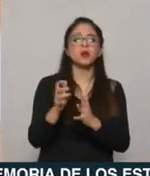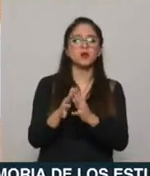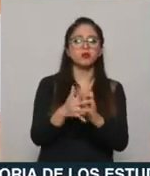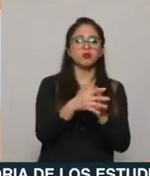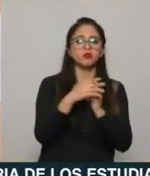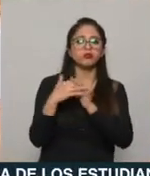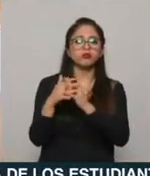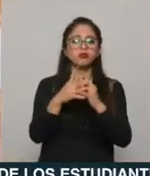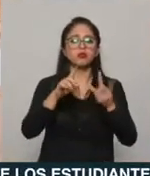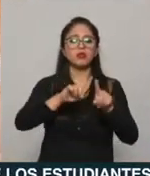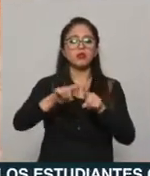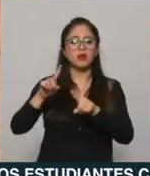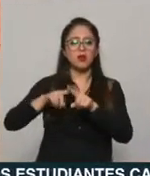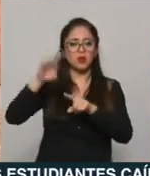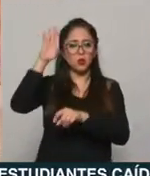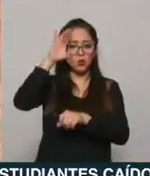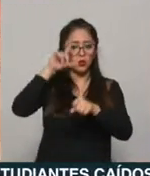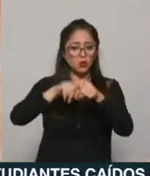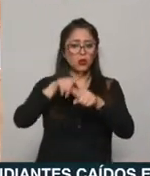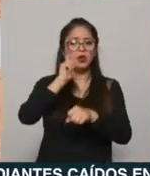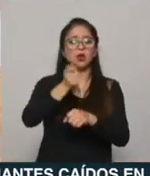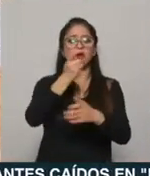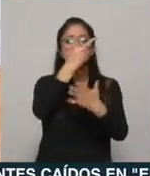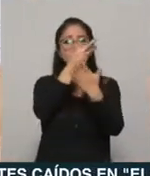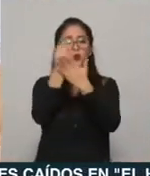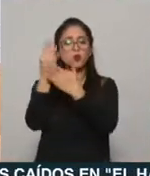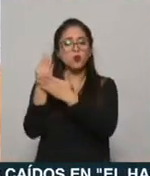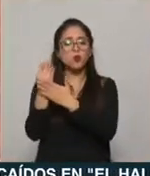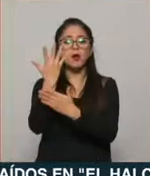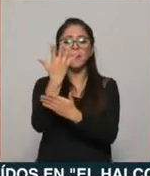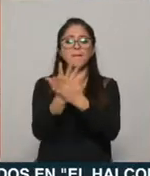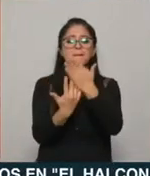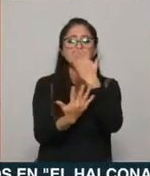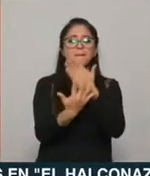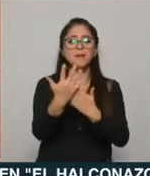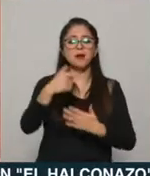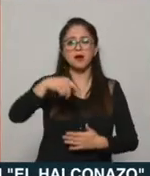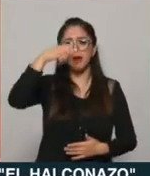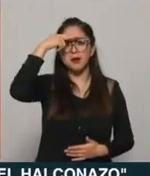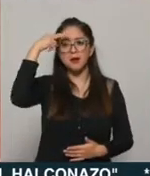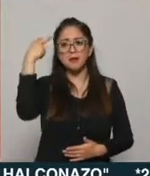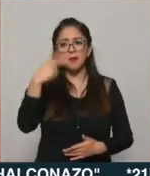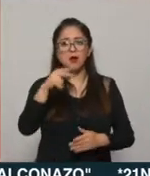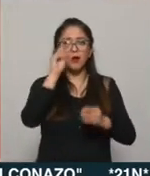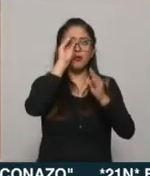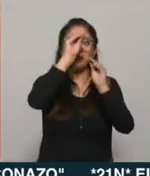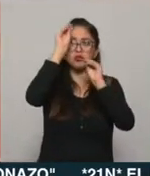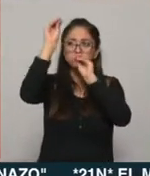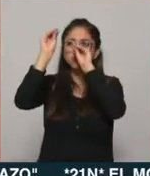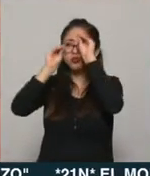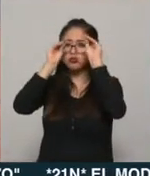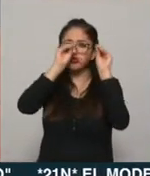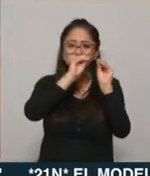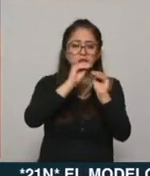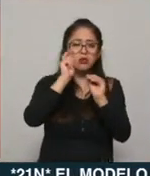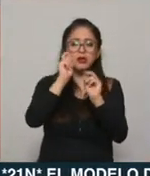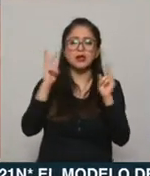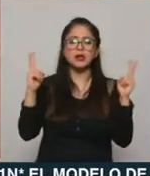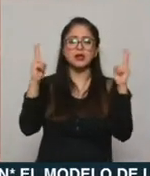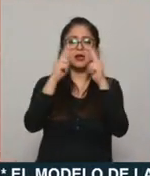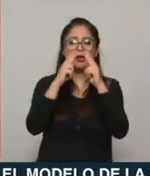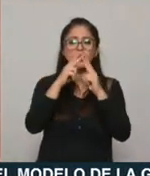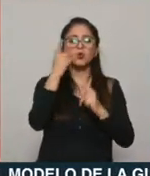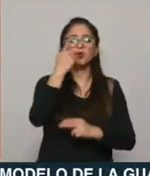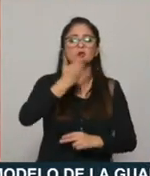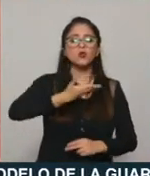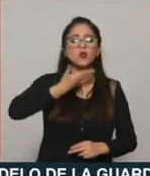de culturas, y en la restauración de esta sinagoga participaron manos mexicanas, que al hacer su propia interpretación de los elementos religiosos de la tradición